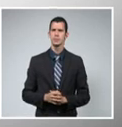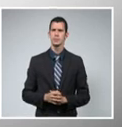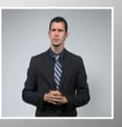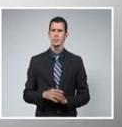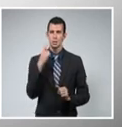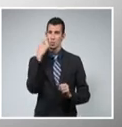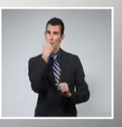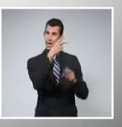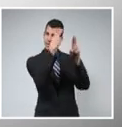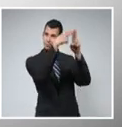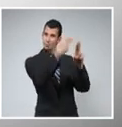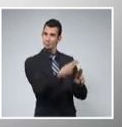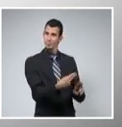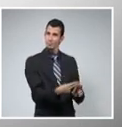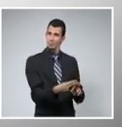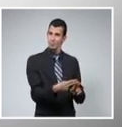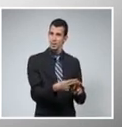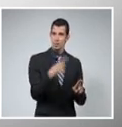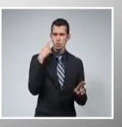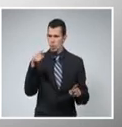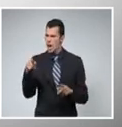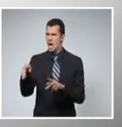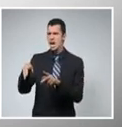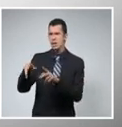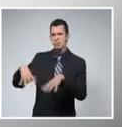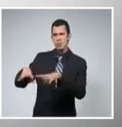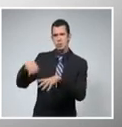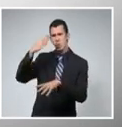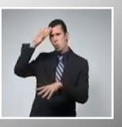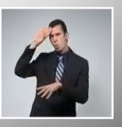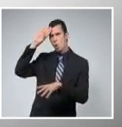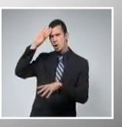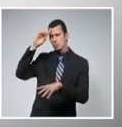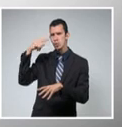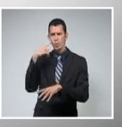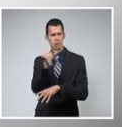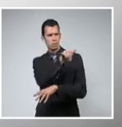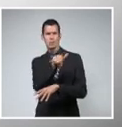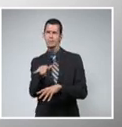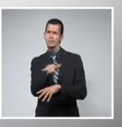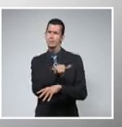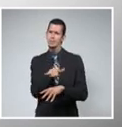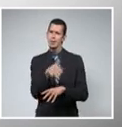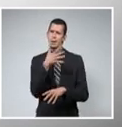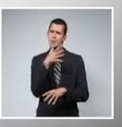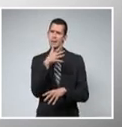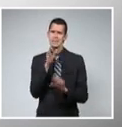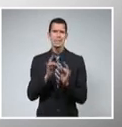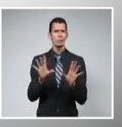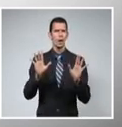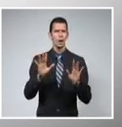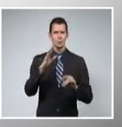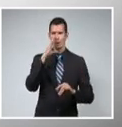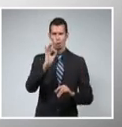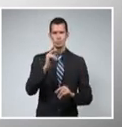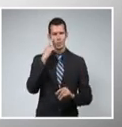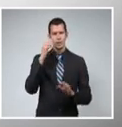creadores, actores políticos de cambio. Cartas de oposición o apoyo. ¿Recuerda?